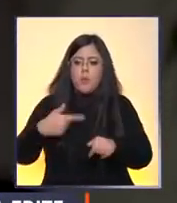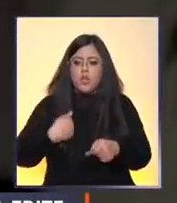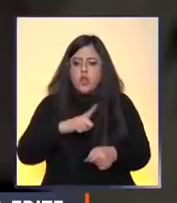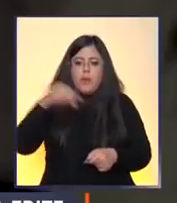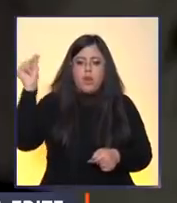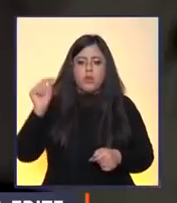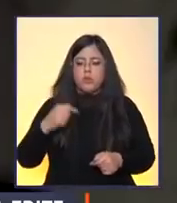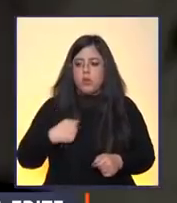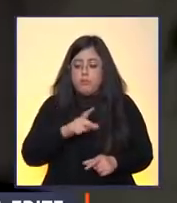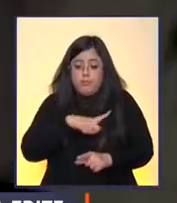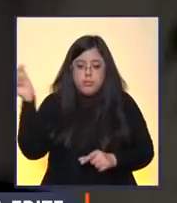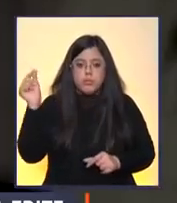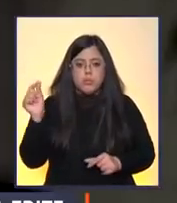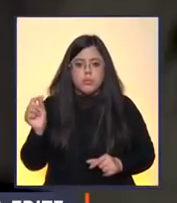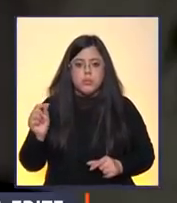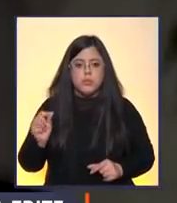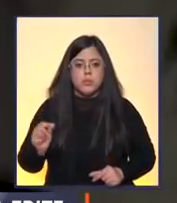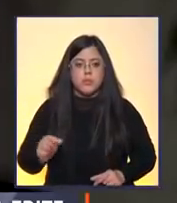Y me fui.